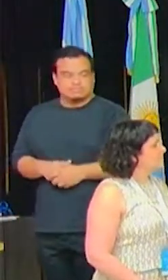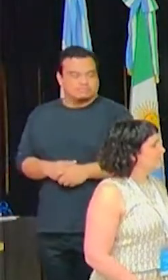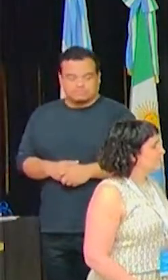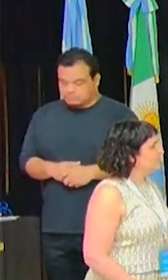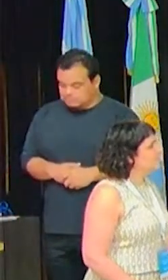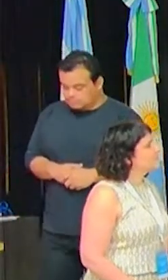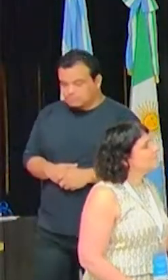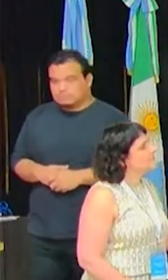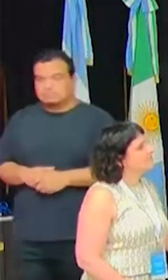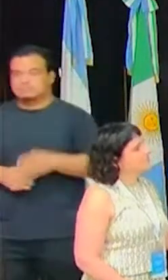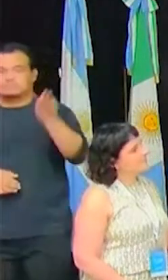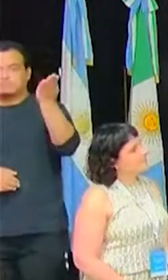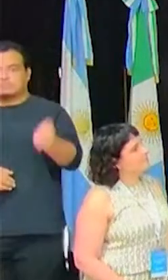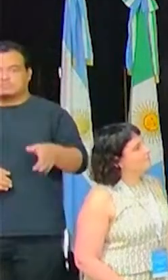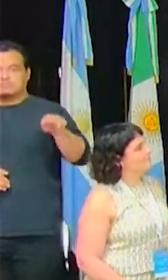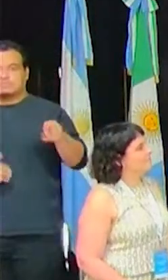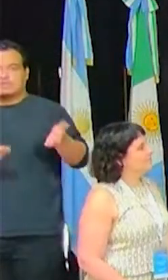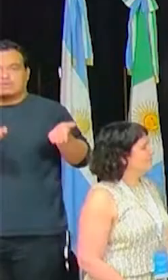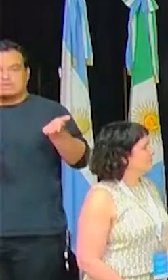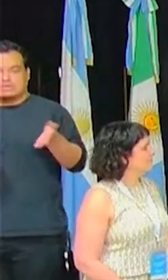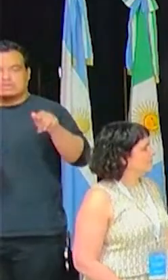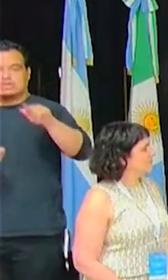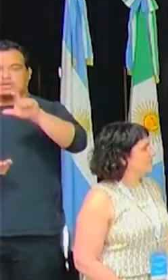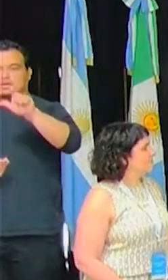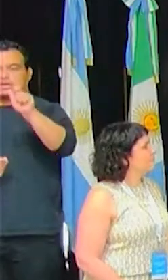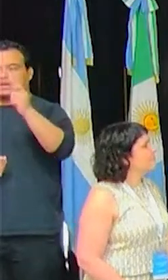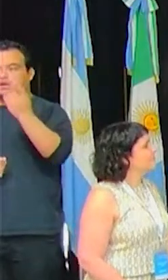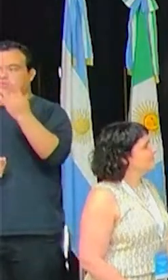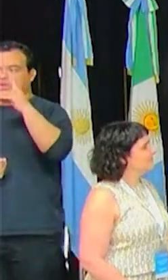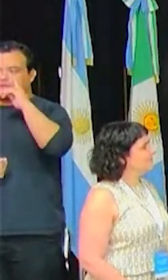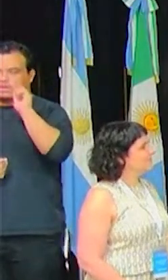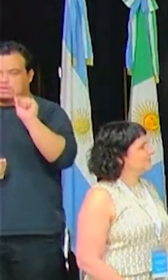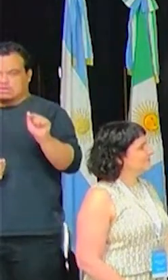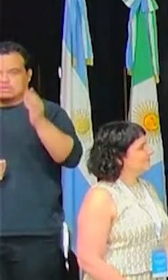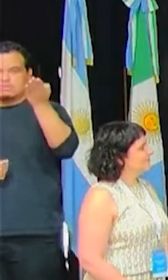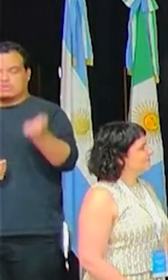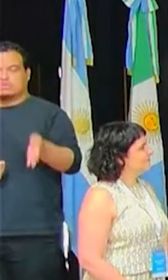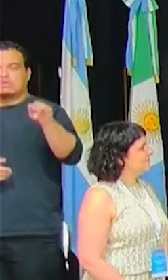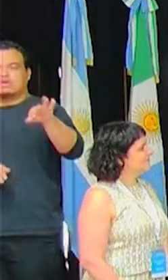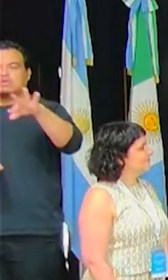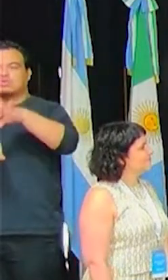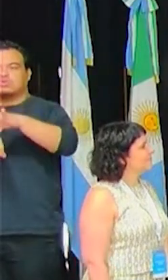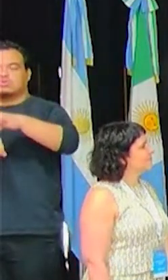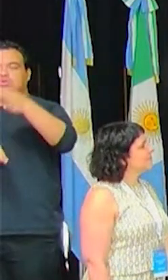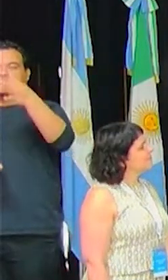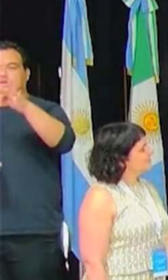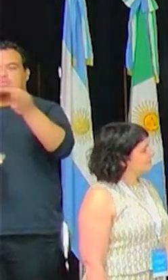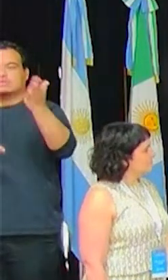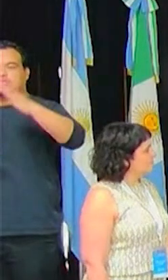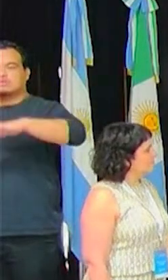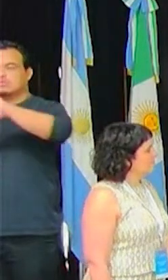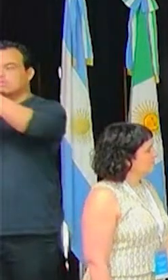les voy a presentar a Claudia Muravic. La doctora Muravic es médica, especialista en terapia intensiva y